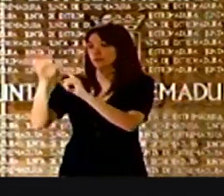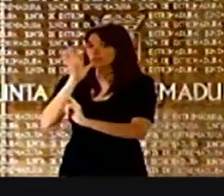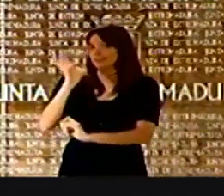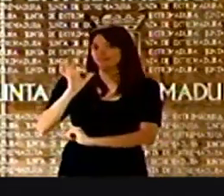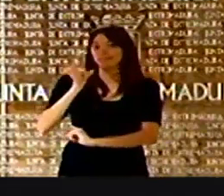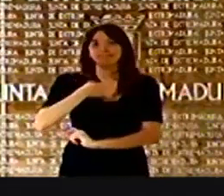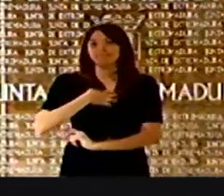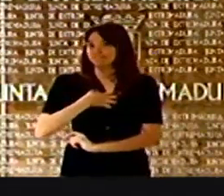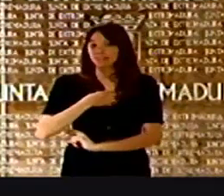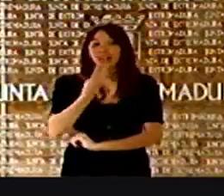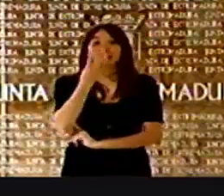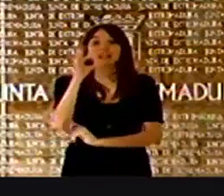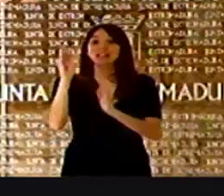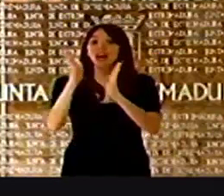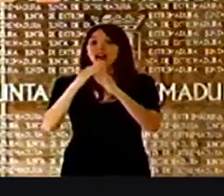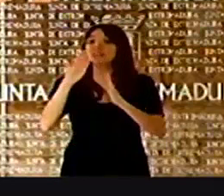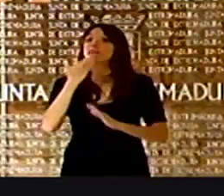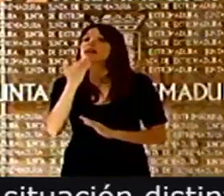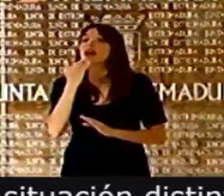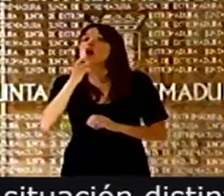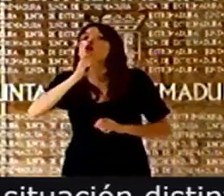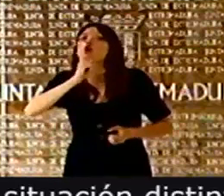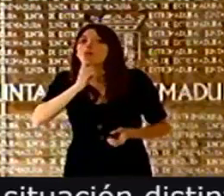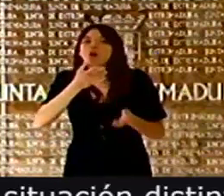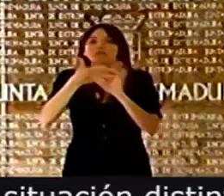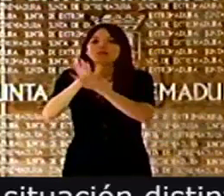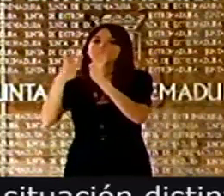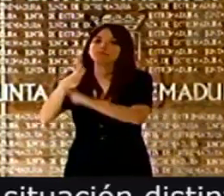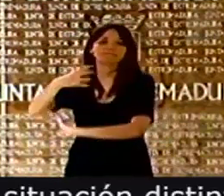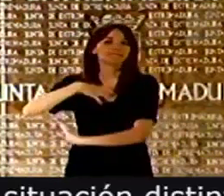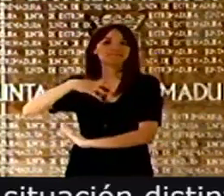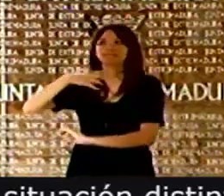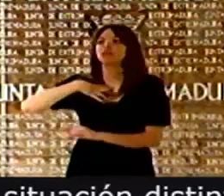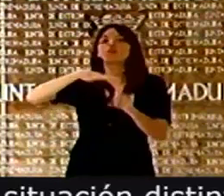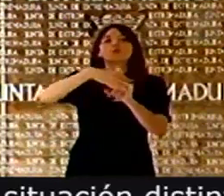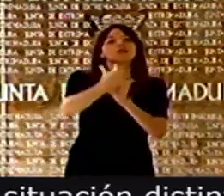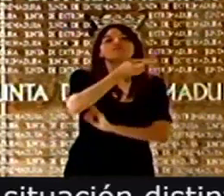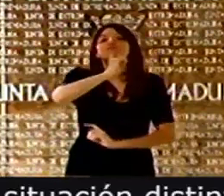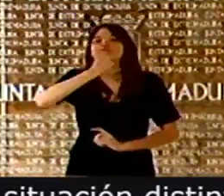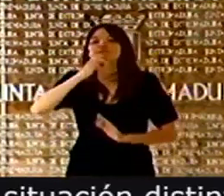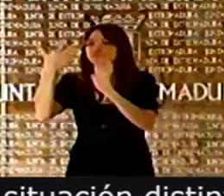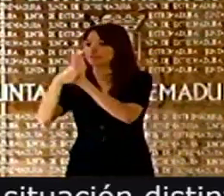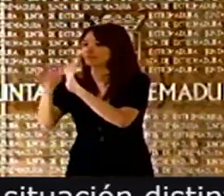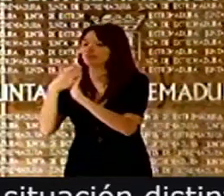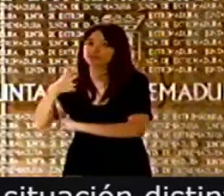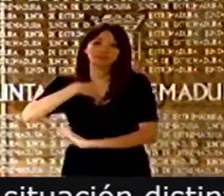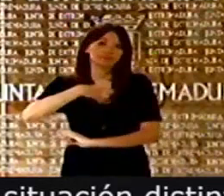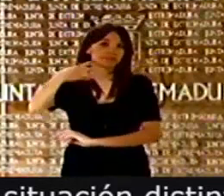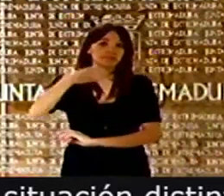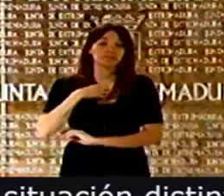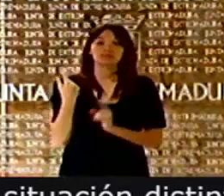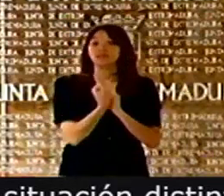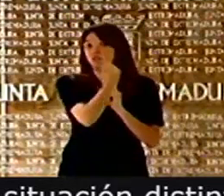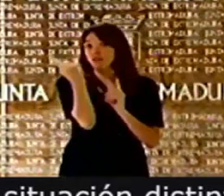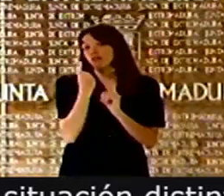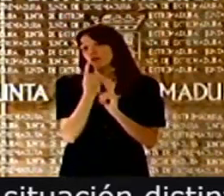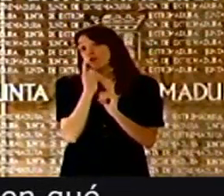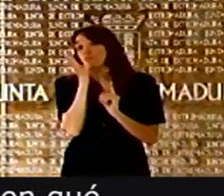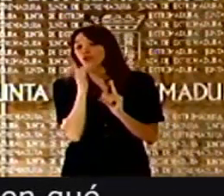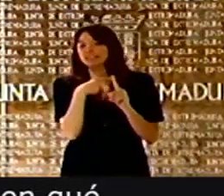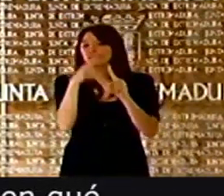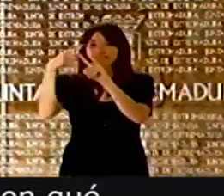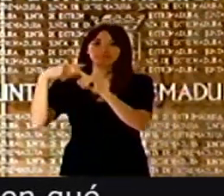decirte de las 30 que van en Mérida cómo son cada una, ni en qué circunstancias, ni cuándo se van a acometer cada una de ellas, porque